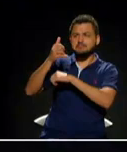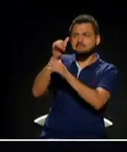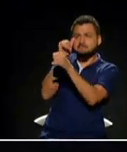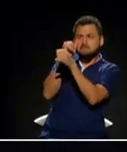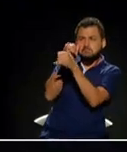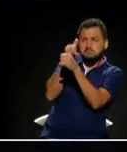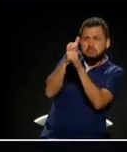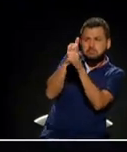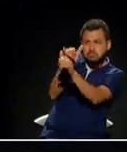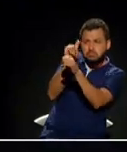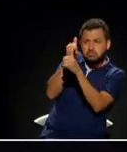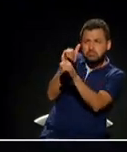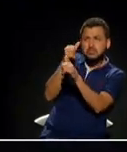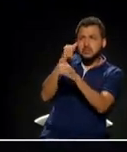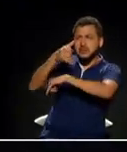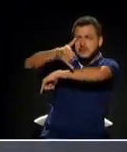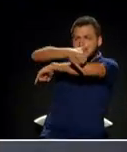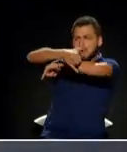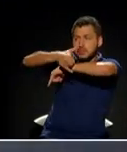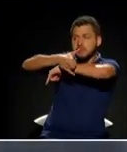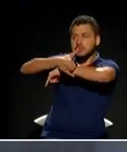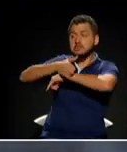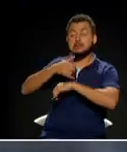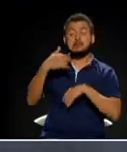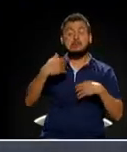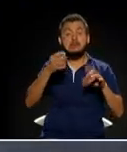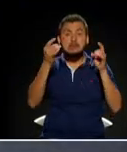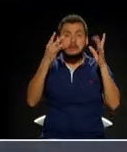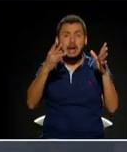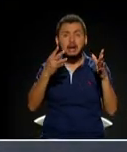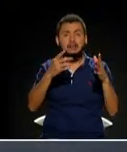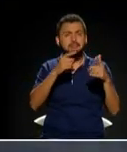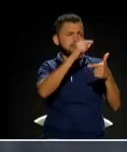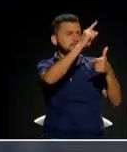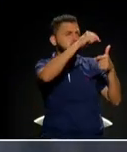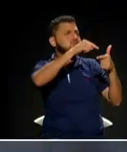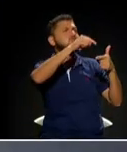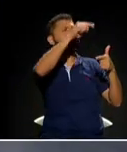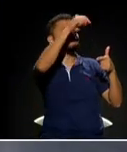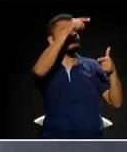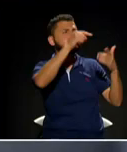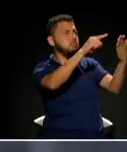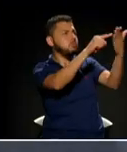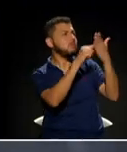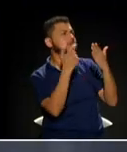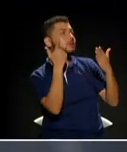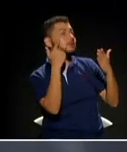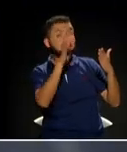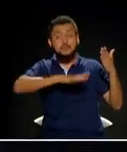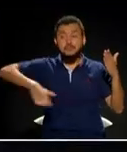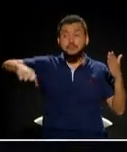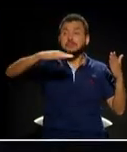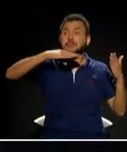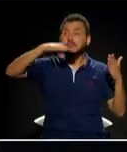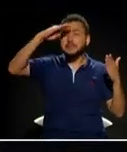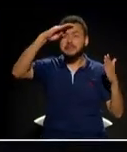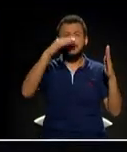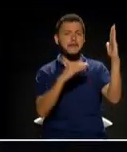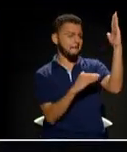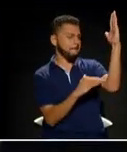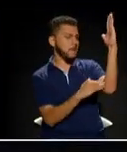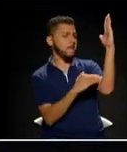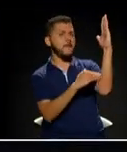tantos casos de edificios enfermos tantos yo creo que no hay otra ciudad del mundo diría yo cómo está